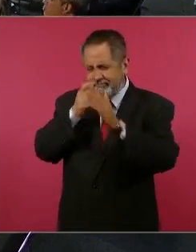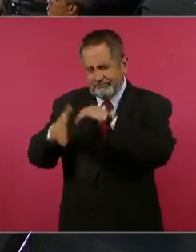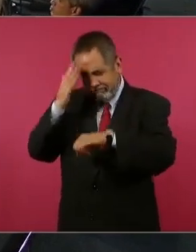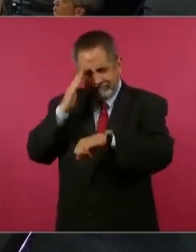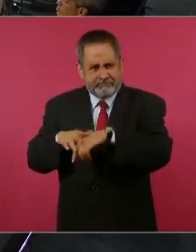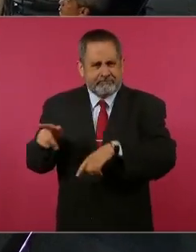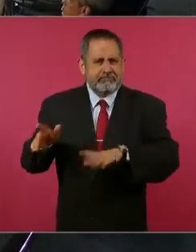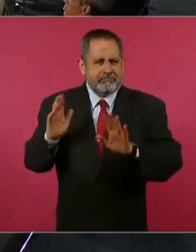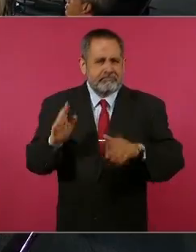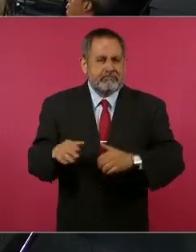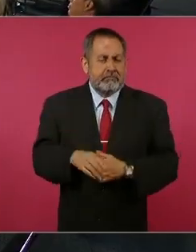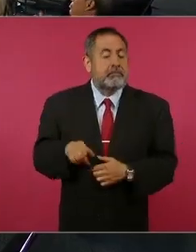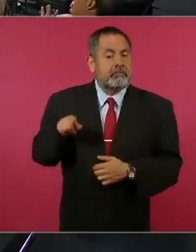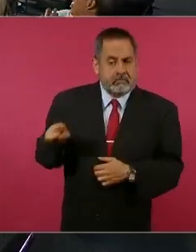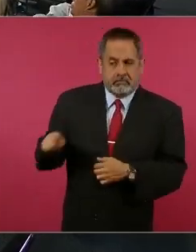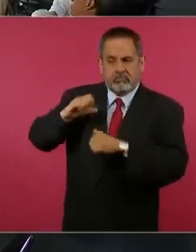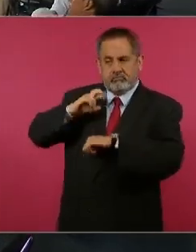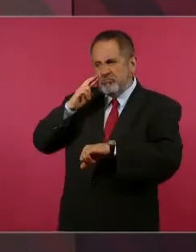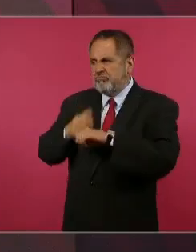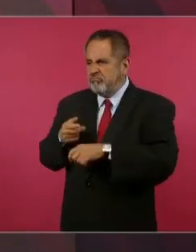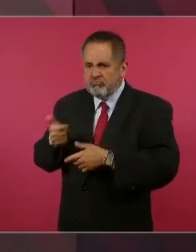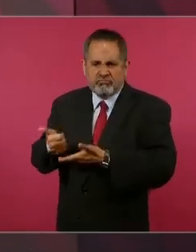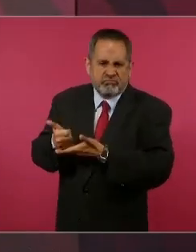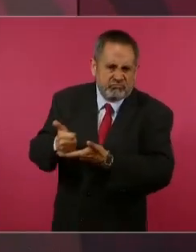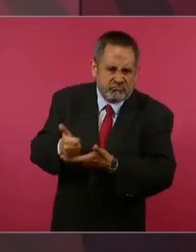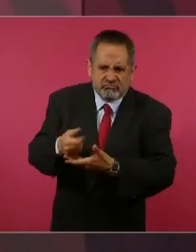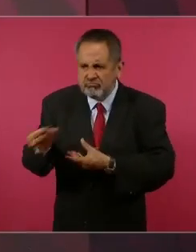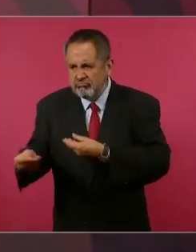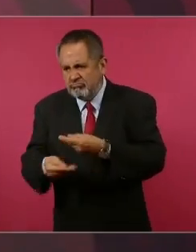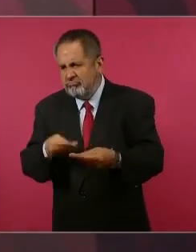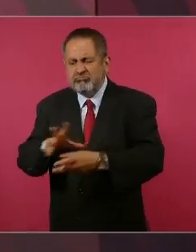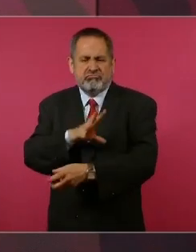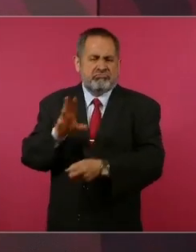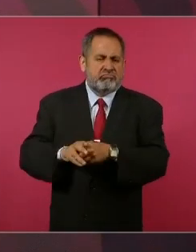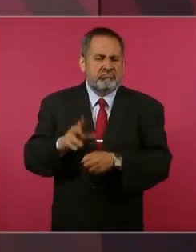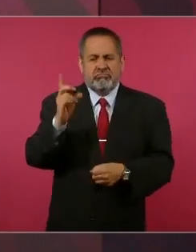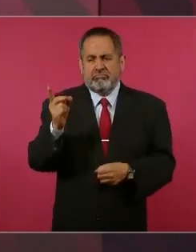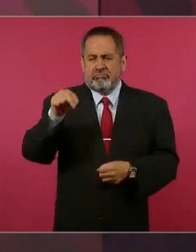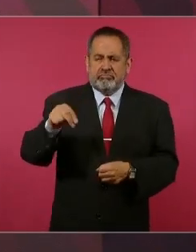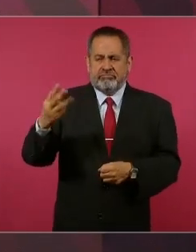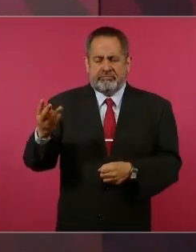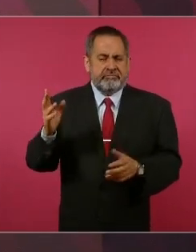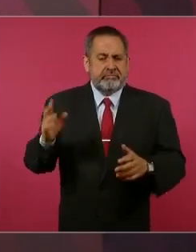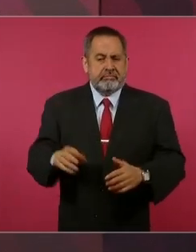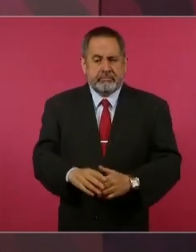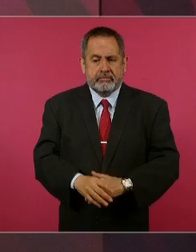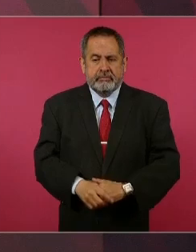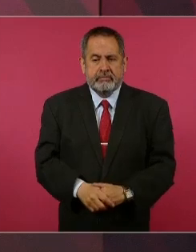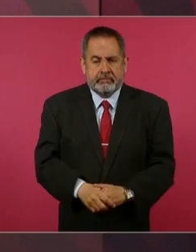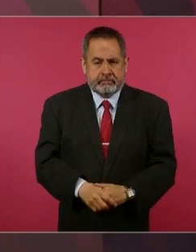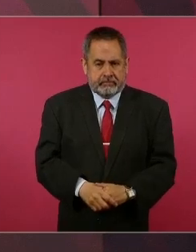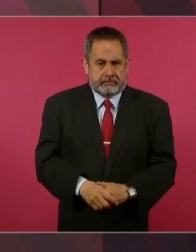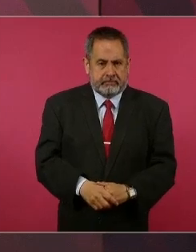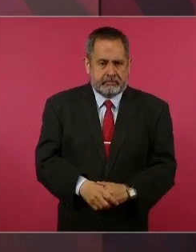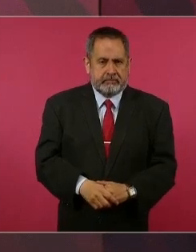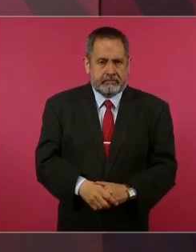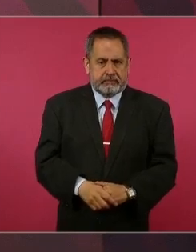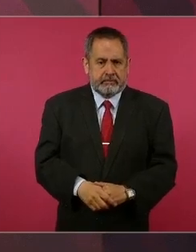la información porque ellos ayudan con el plan DN3 y